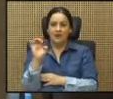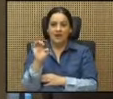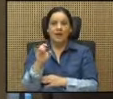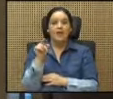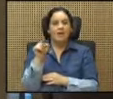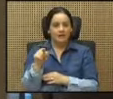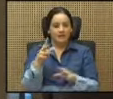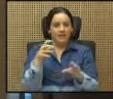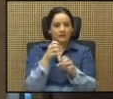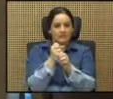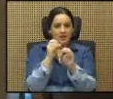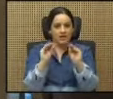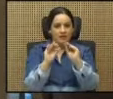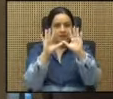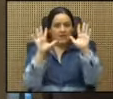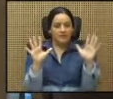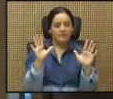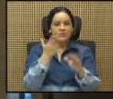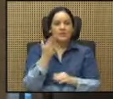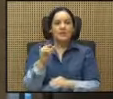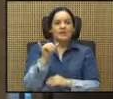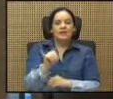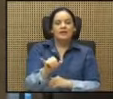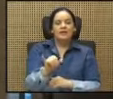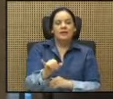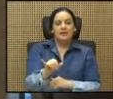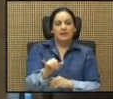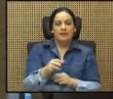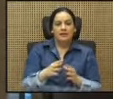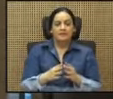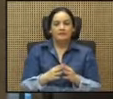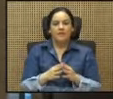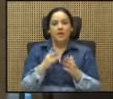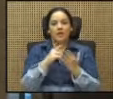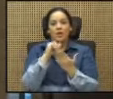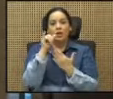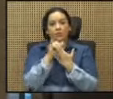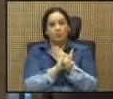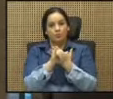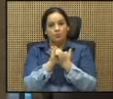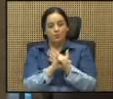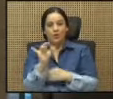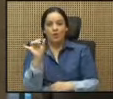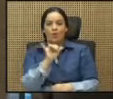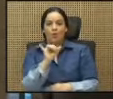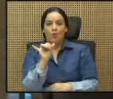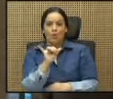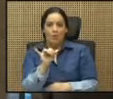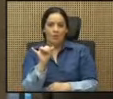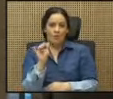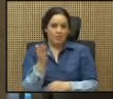también que la aclaración quedara en el proyecto como tal.